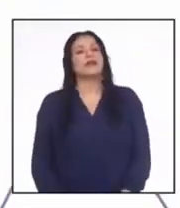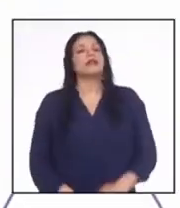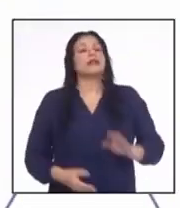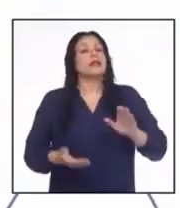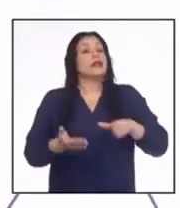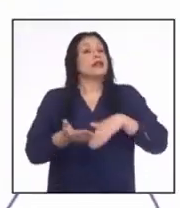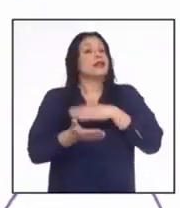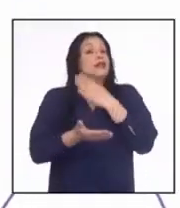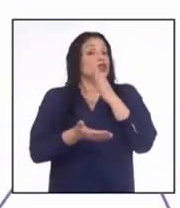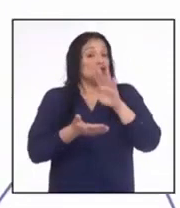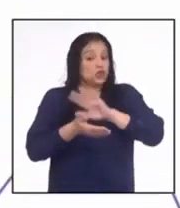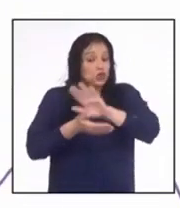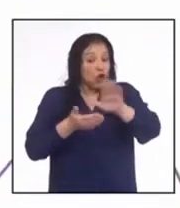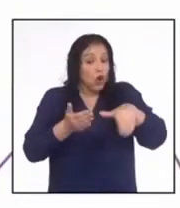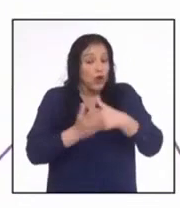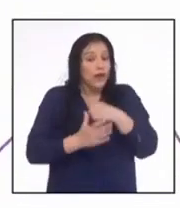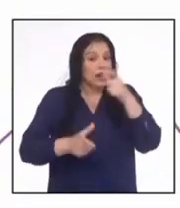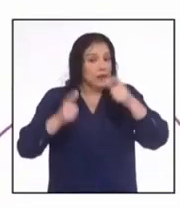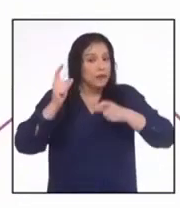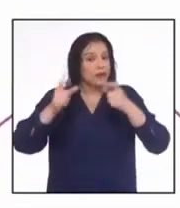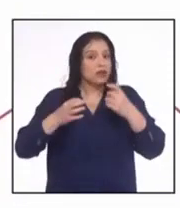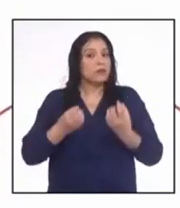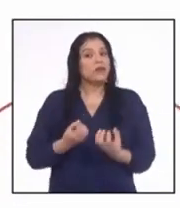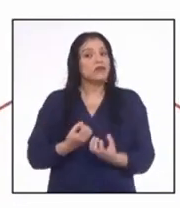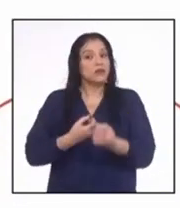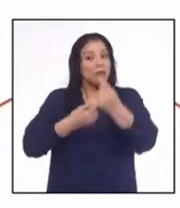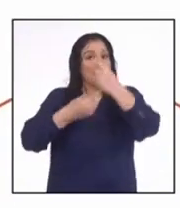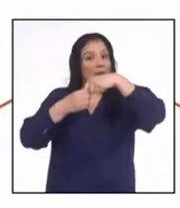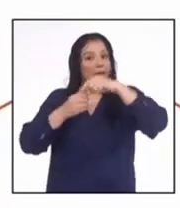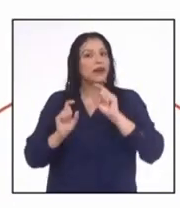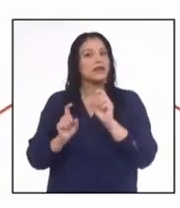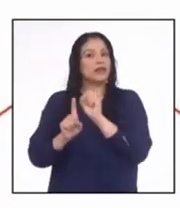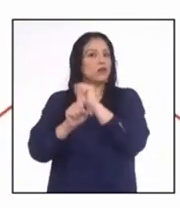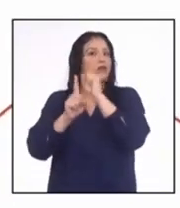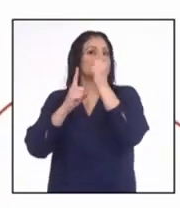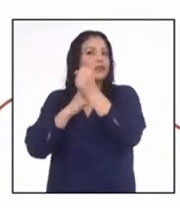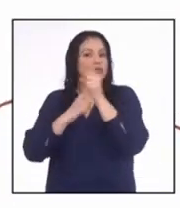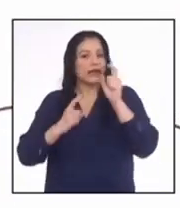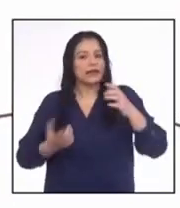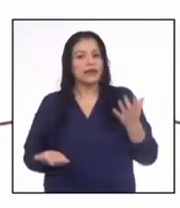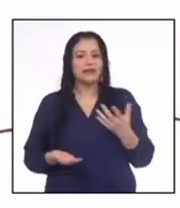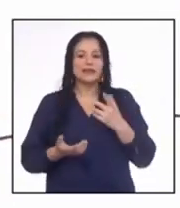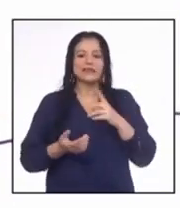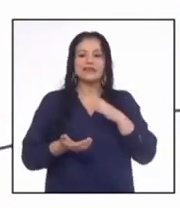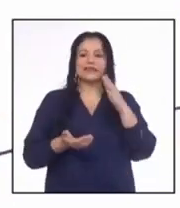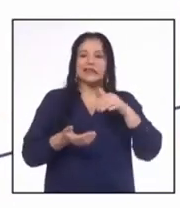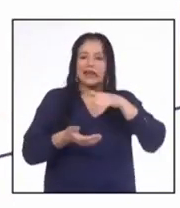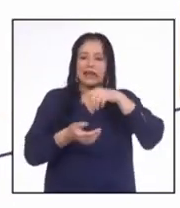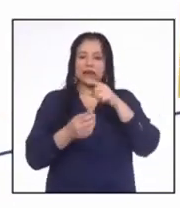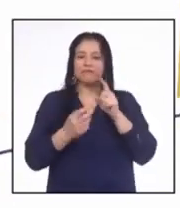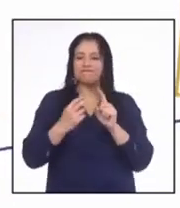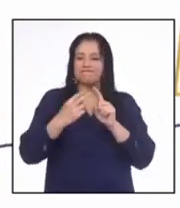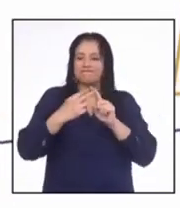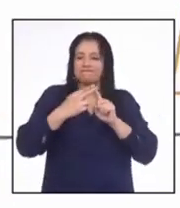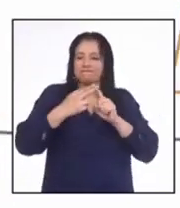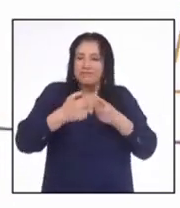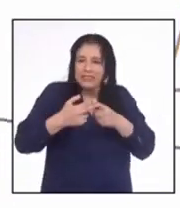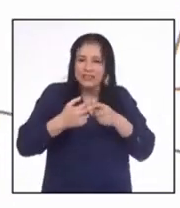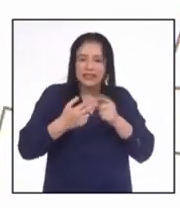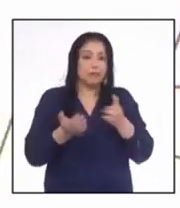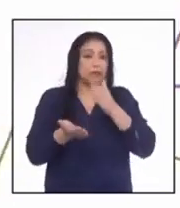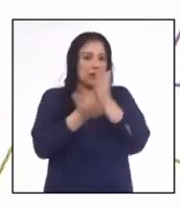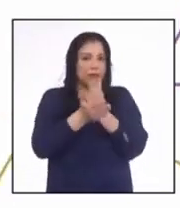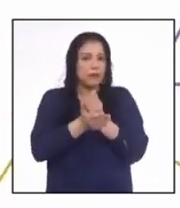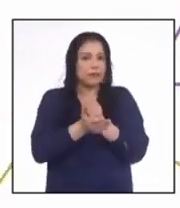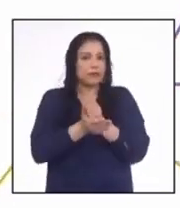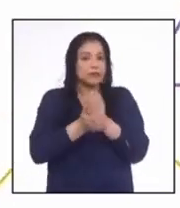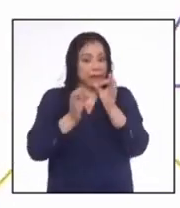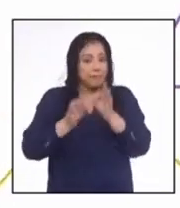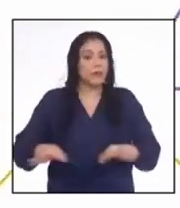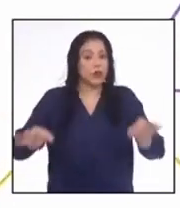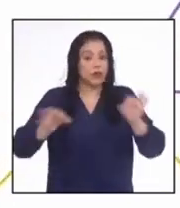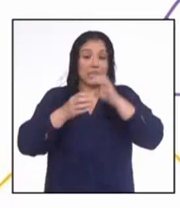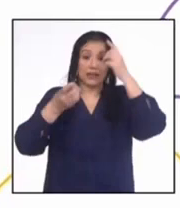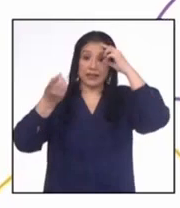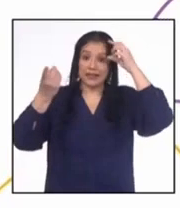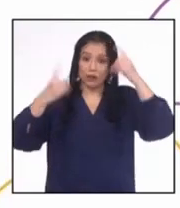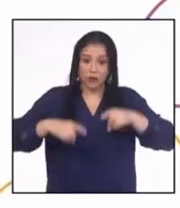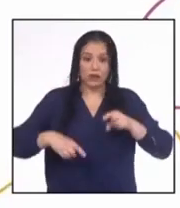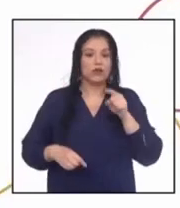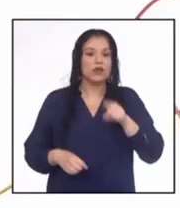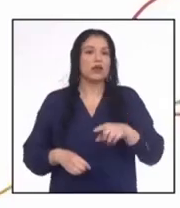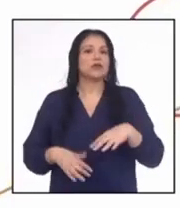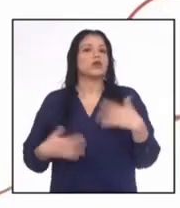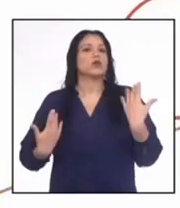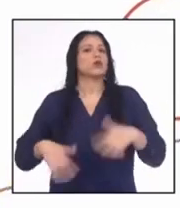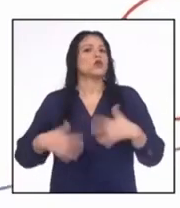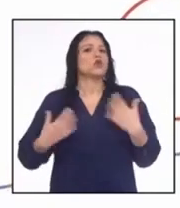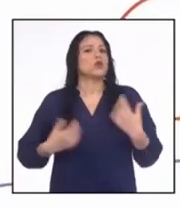y todos somos parte de un todo social, y ese es el centro del asunto. Pero es importante ponernos de acuerdo, y eso es un